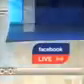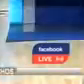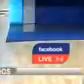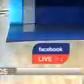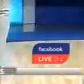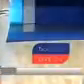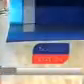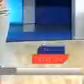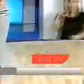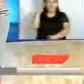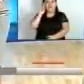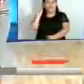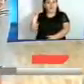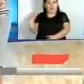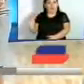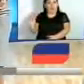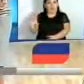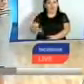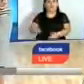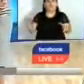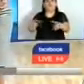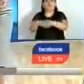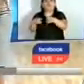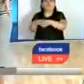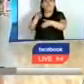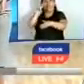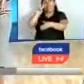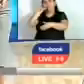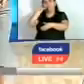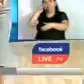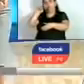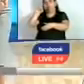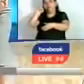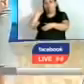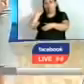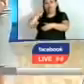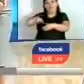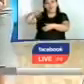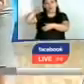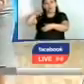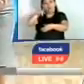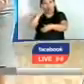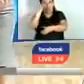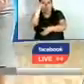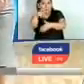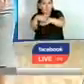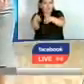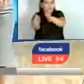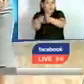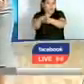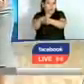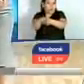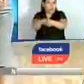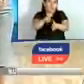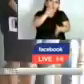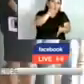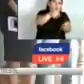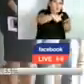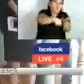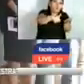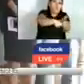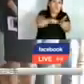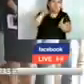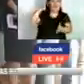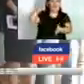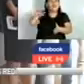Y como ya lo veíamos, el partido Vamos estaría consiguiendo una diputación en la siguiente conformación de la Asamblea Legislativa y una alcaldía en San